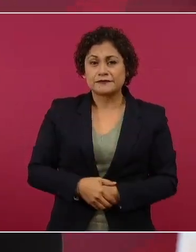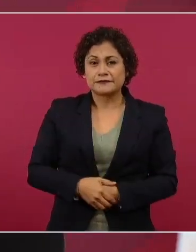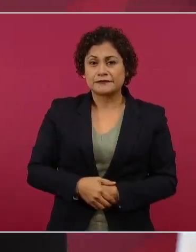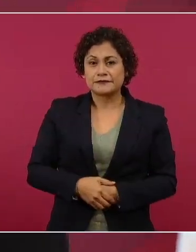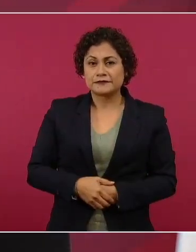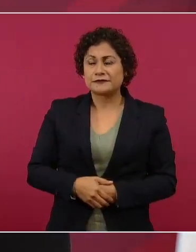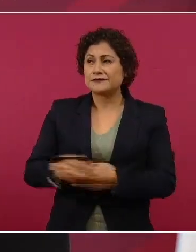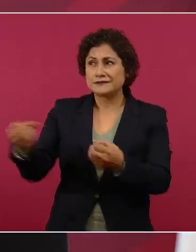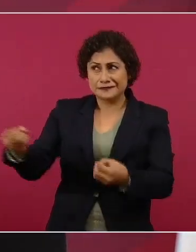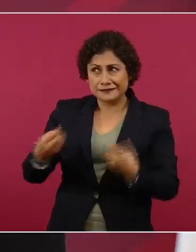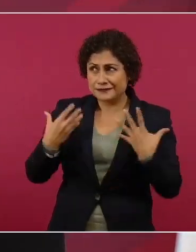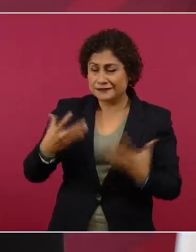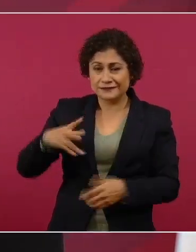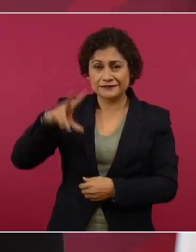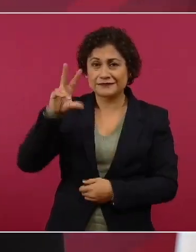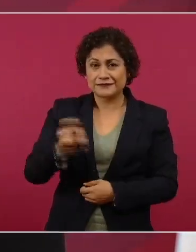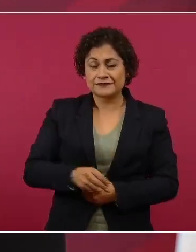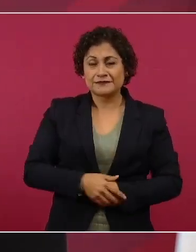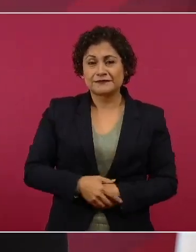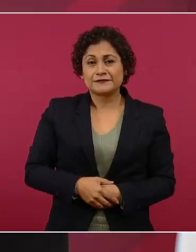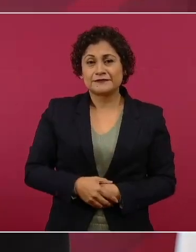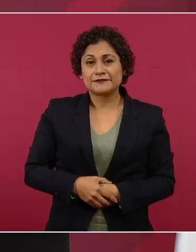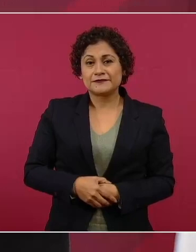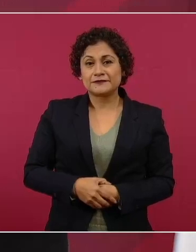Ayúdame, no me dejes.